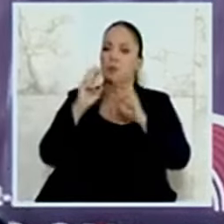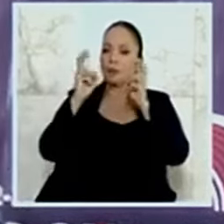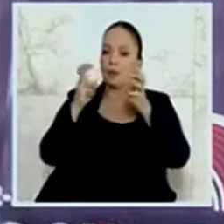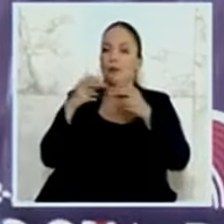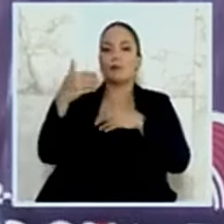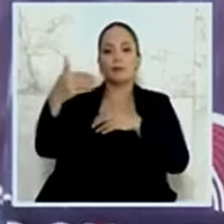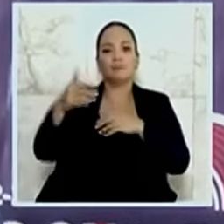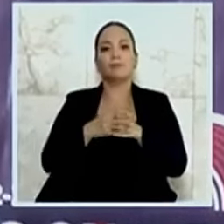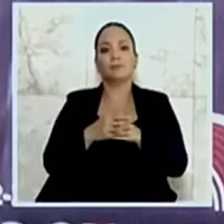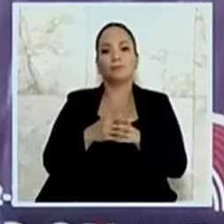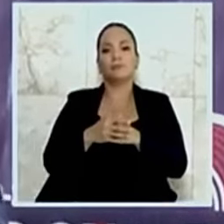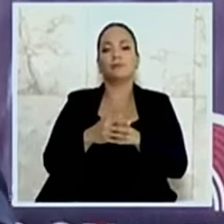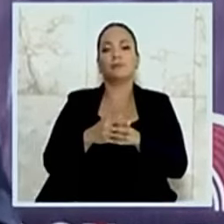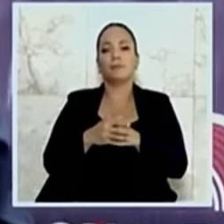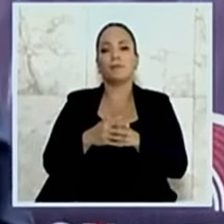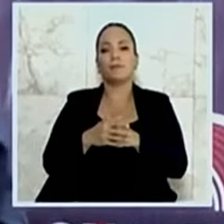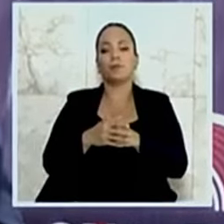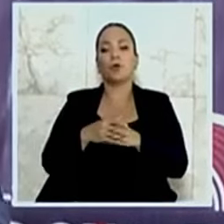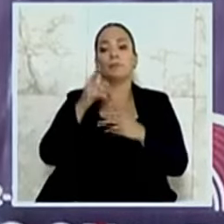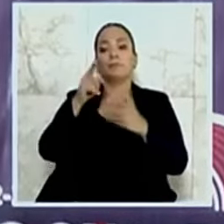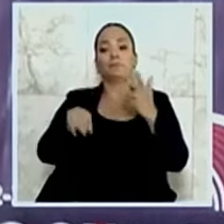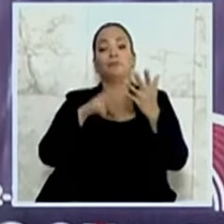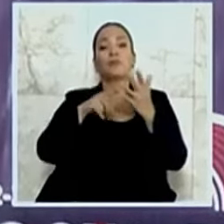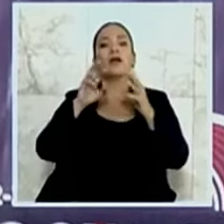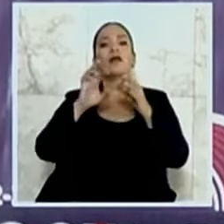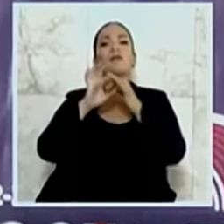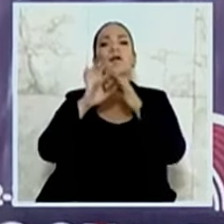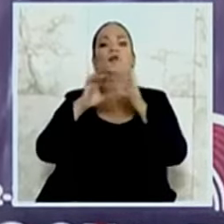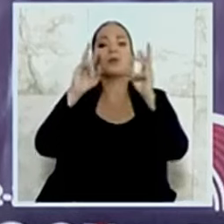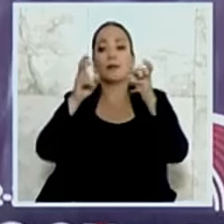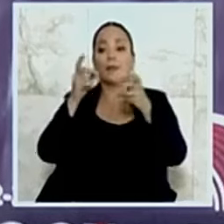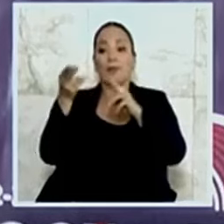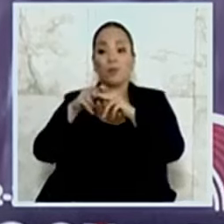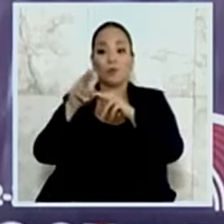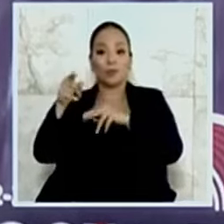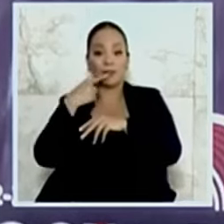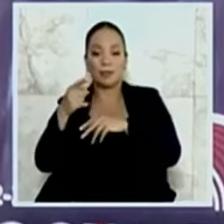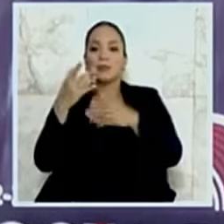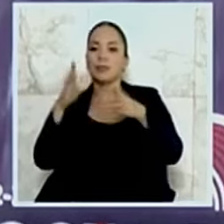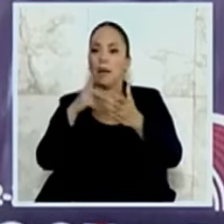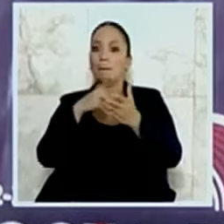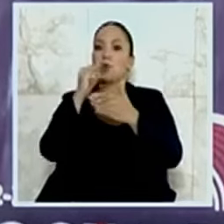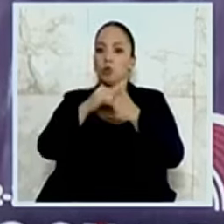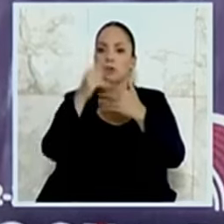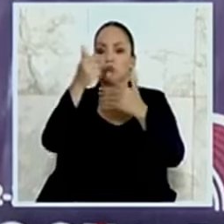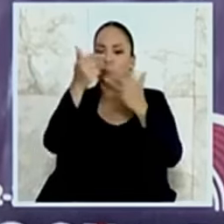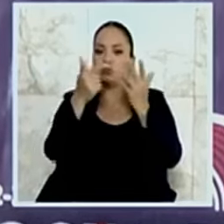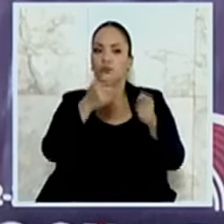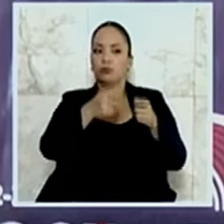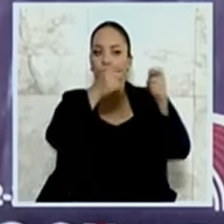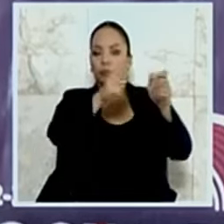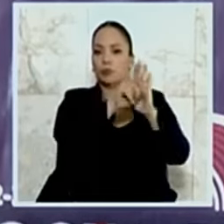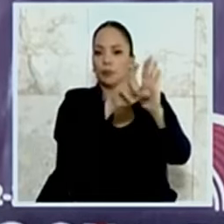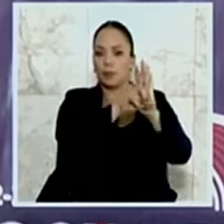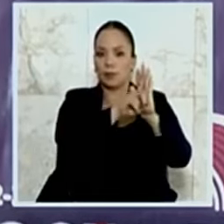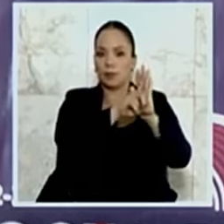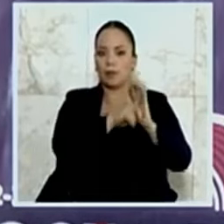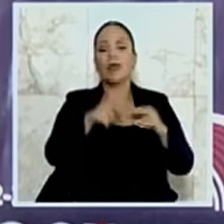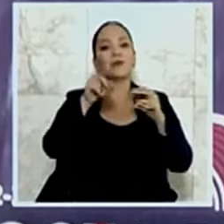Resulta que el 86% de esas declaran cero renta. Entonces yo creo que hay un tema que hay que ir trabajando y yo creo que hay que